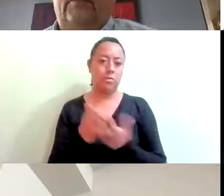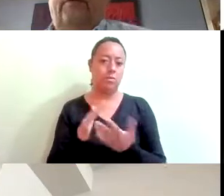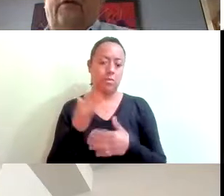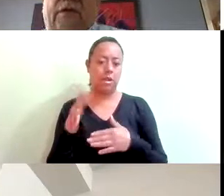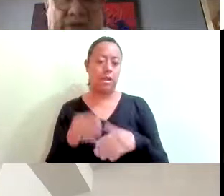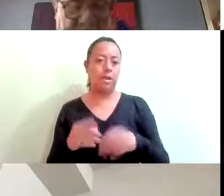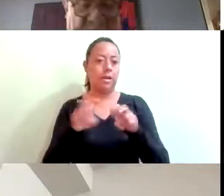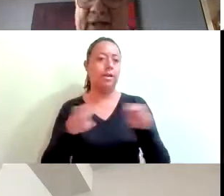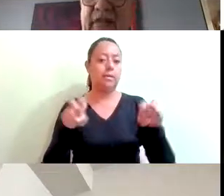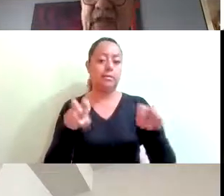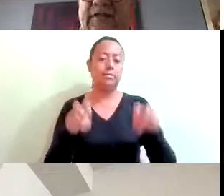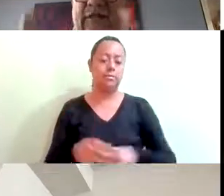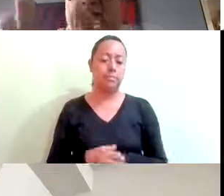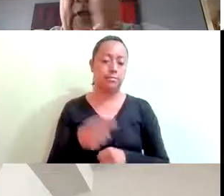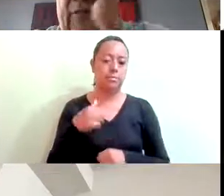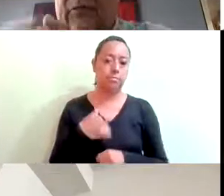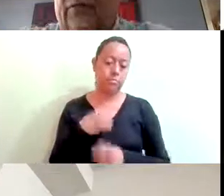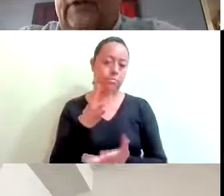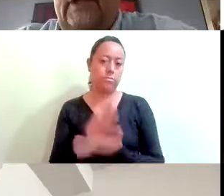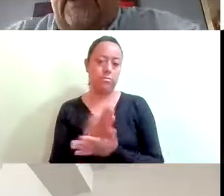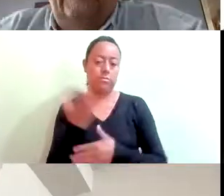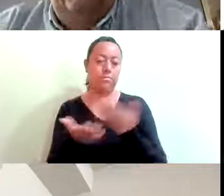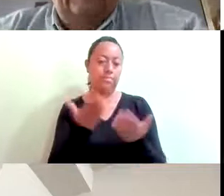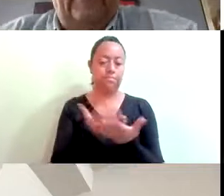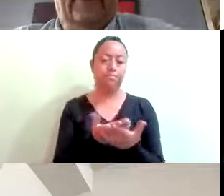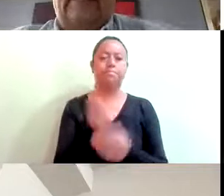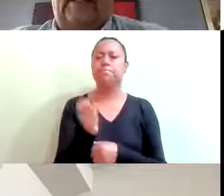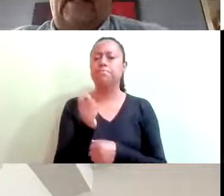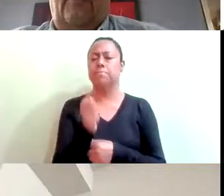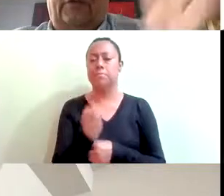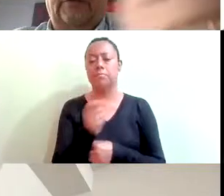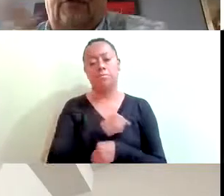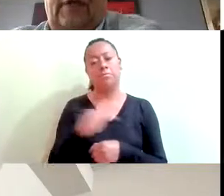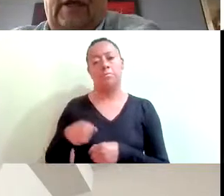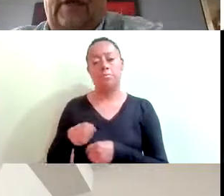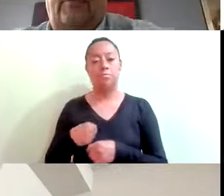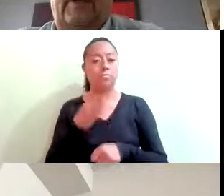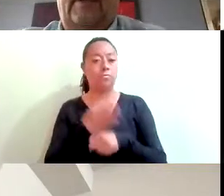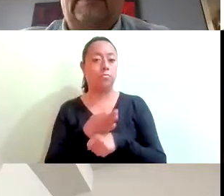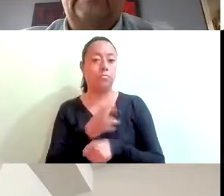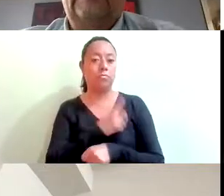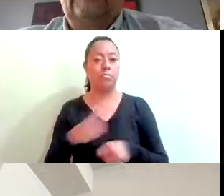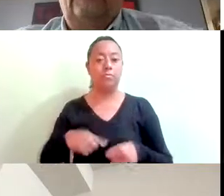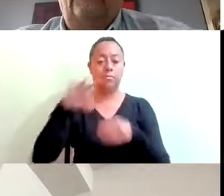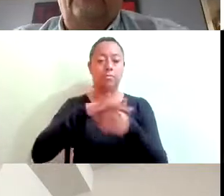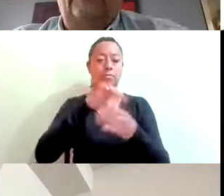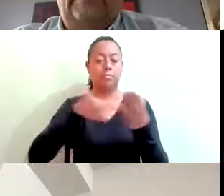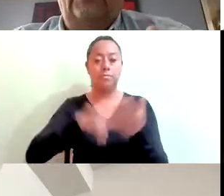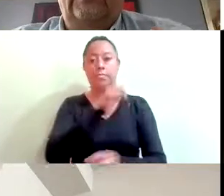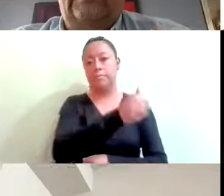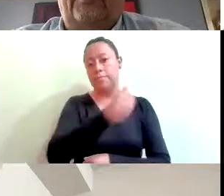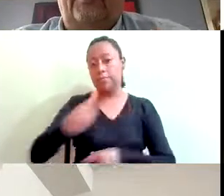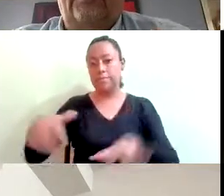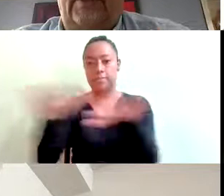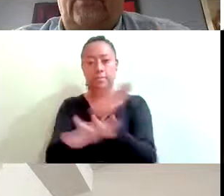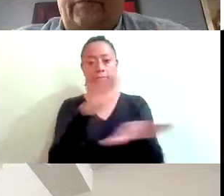Sí, yo lo que plantearía es que, bueno, tenemos ahorita que pasar a la votación de cada una de las